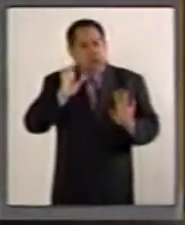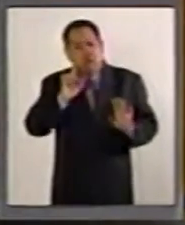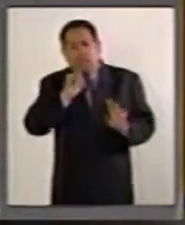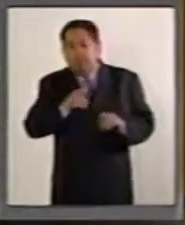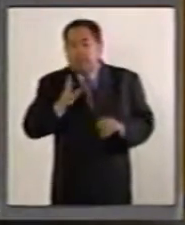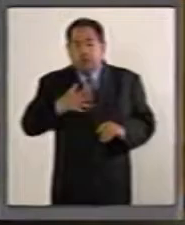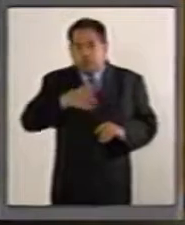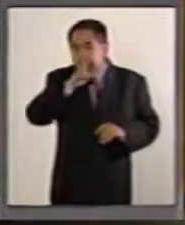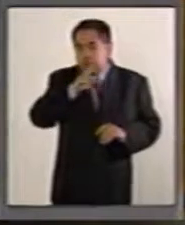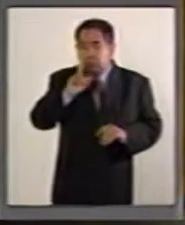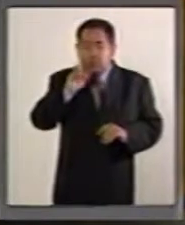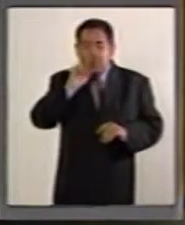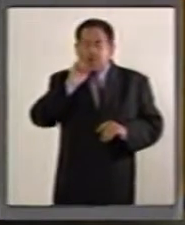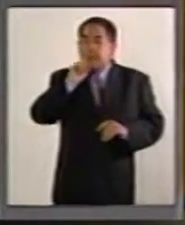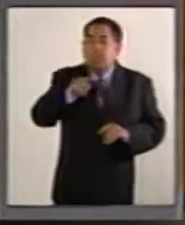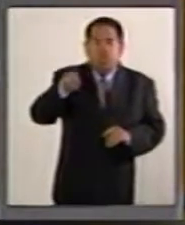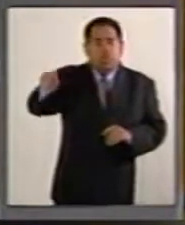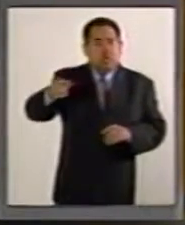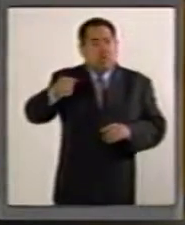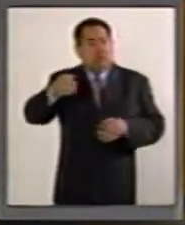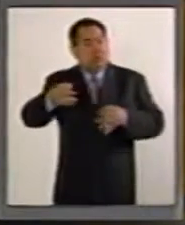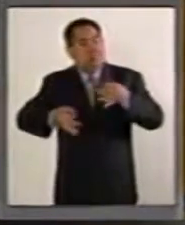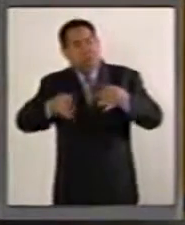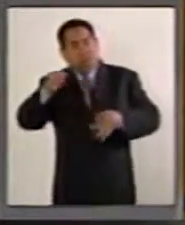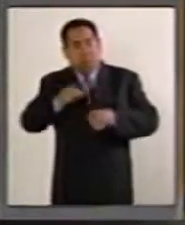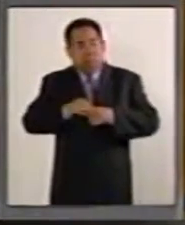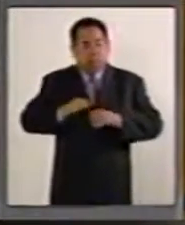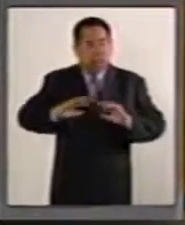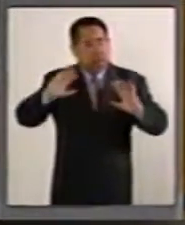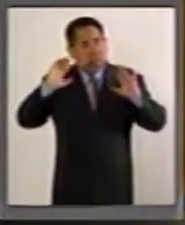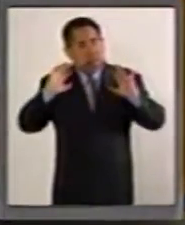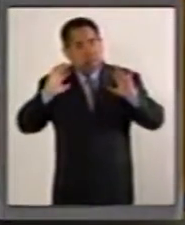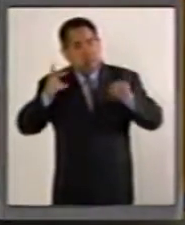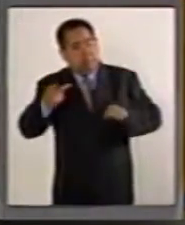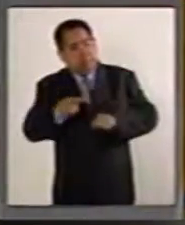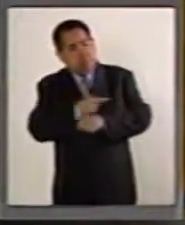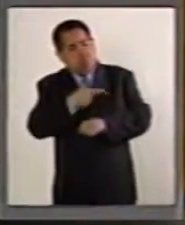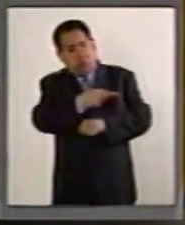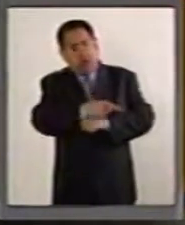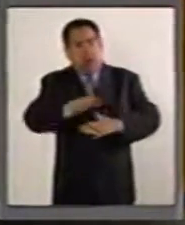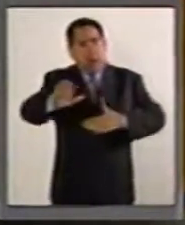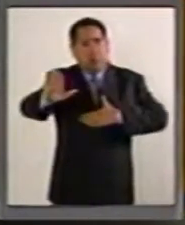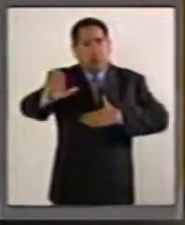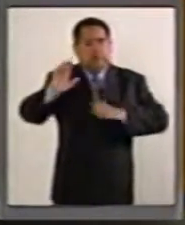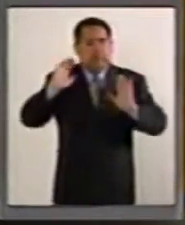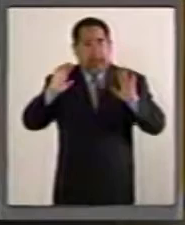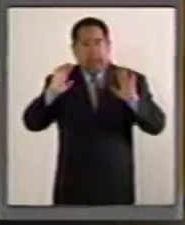preocupa que para mañana la sala superior dijera, como se le tomó protesta,